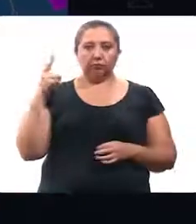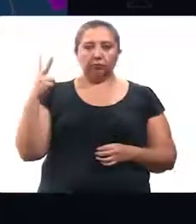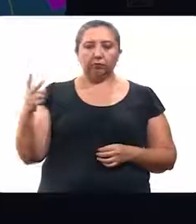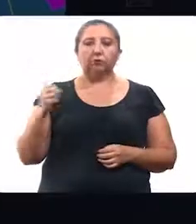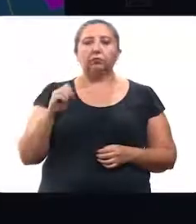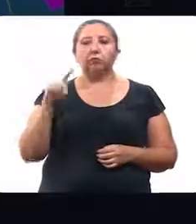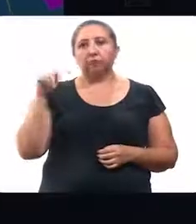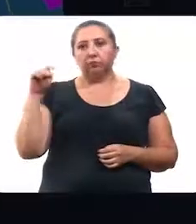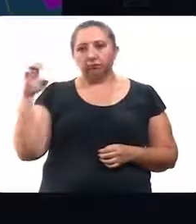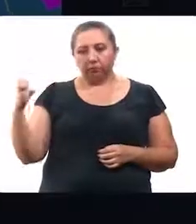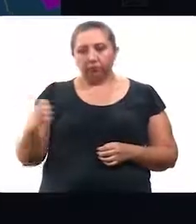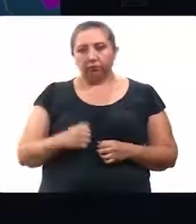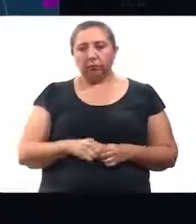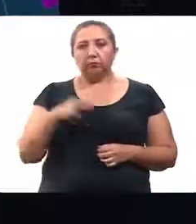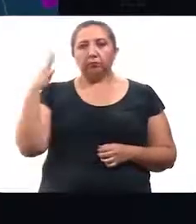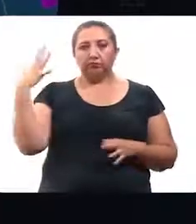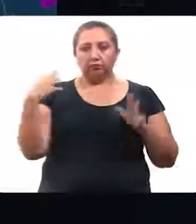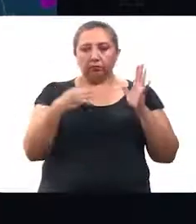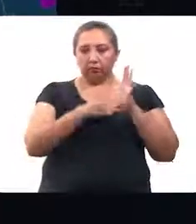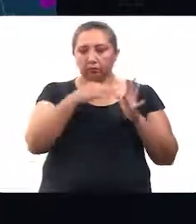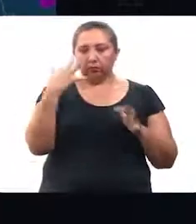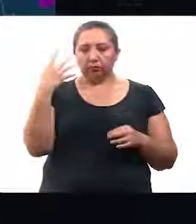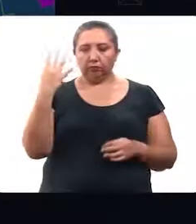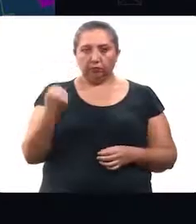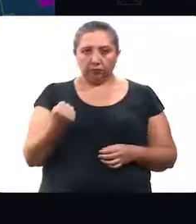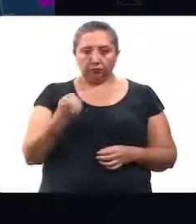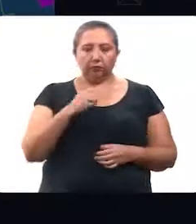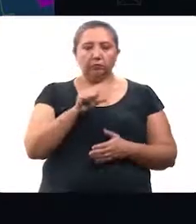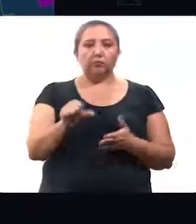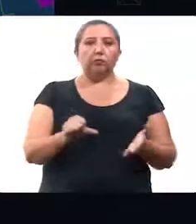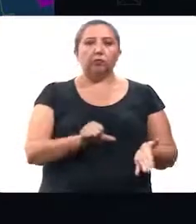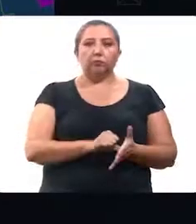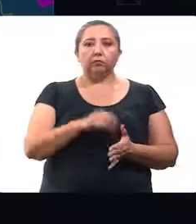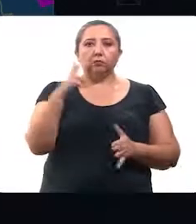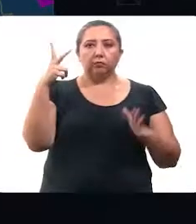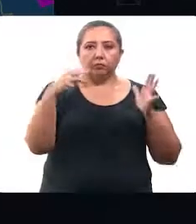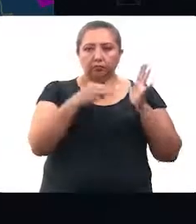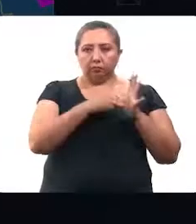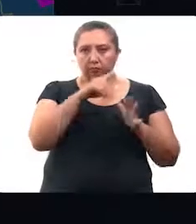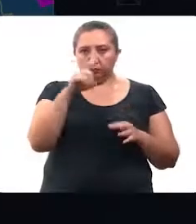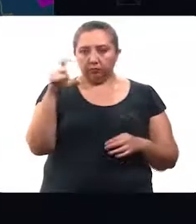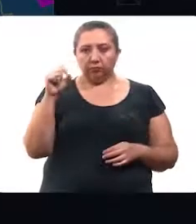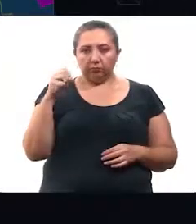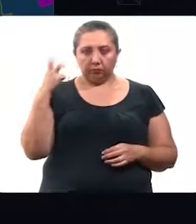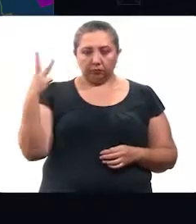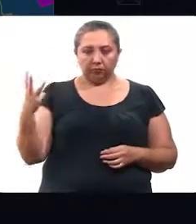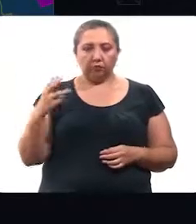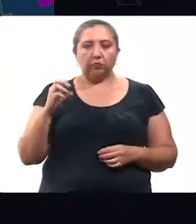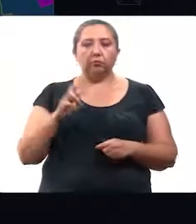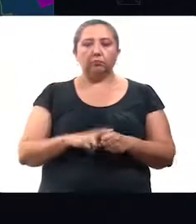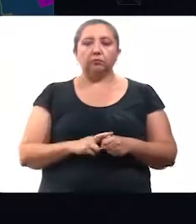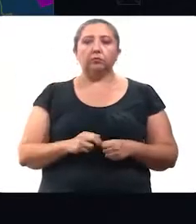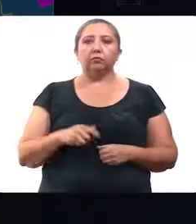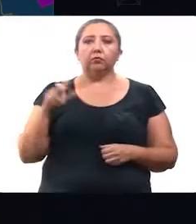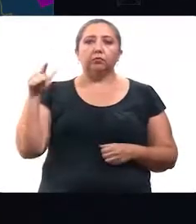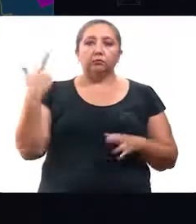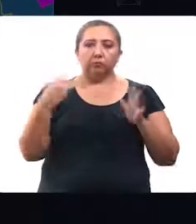12.692 en la zona oriente, 5.059 en la zona centro, 8.123 en la zona sur,